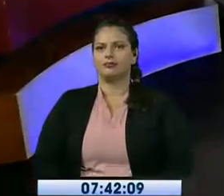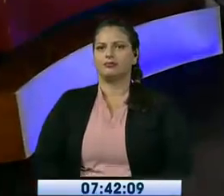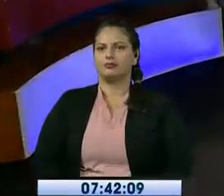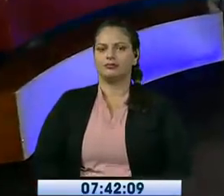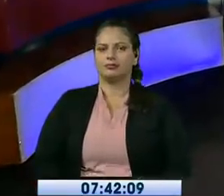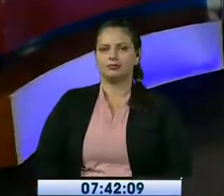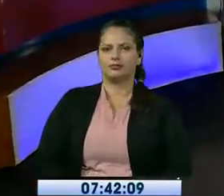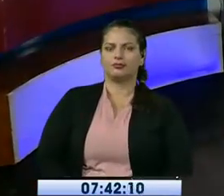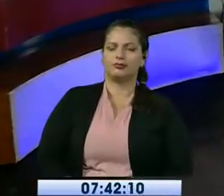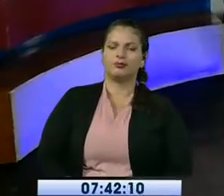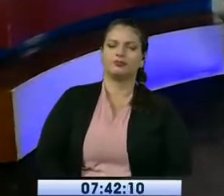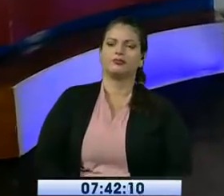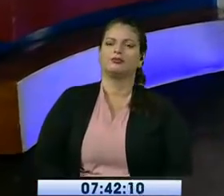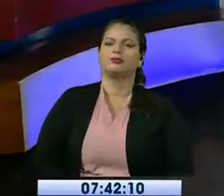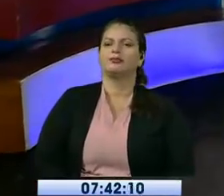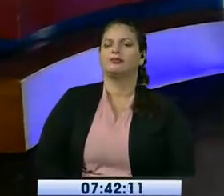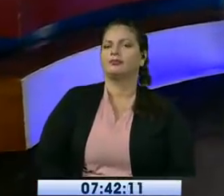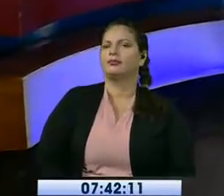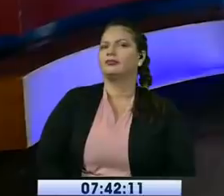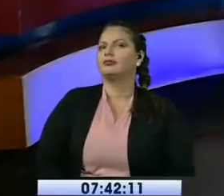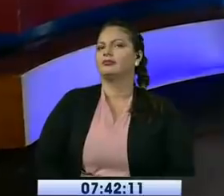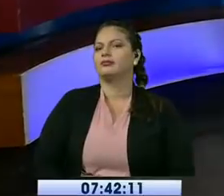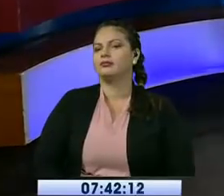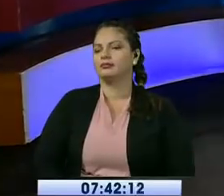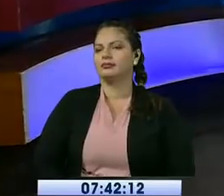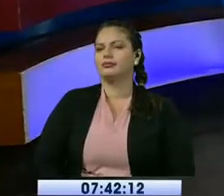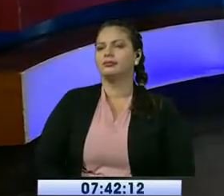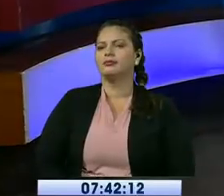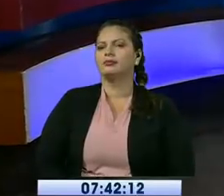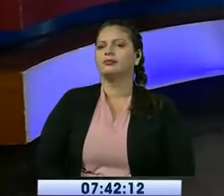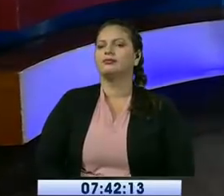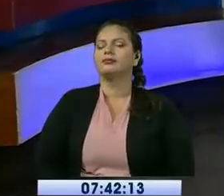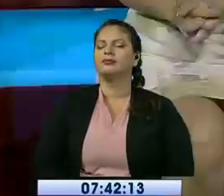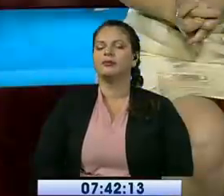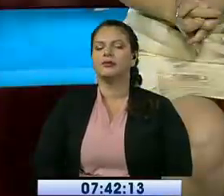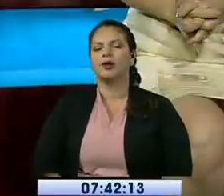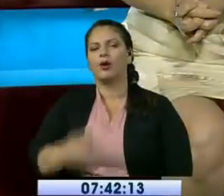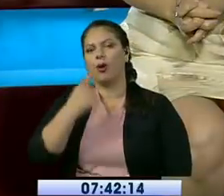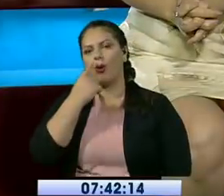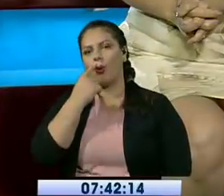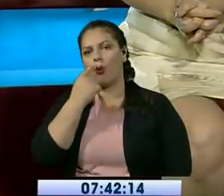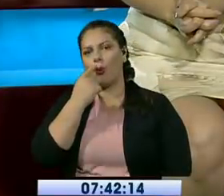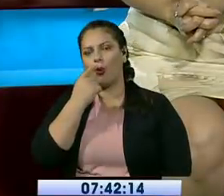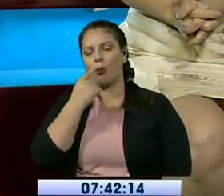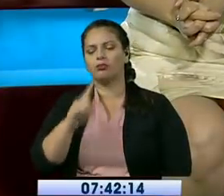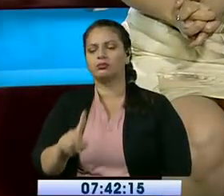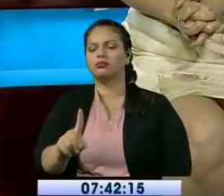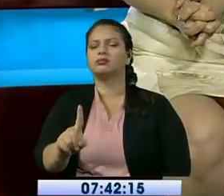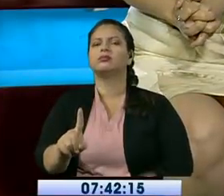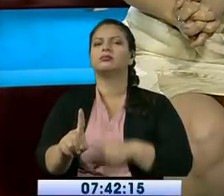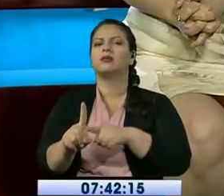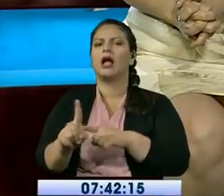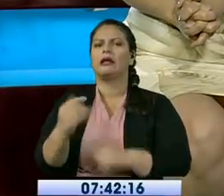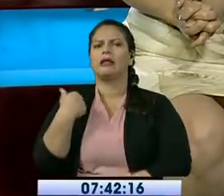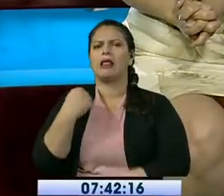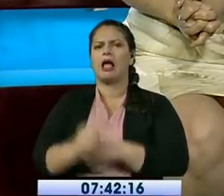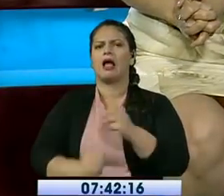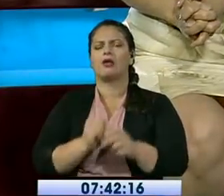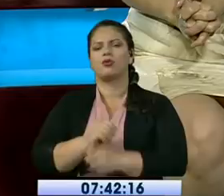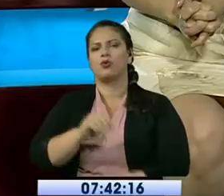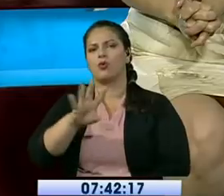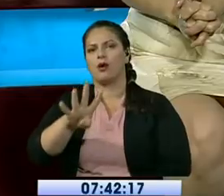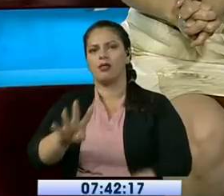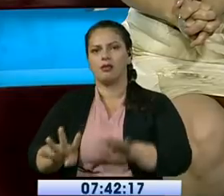Un ciudadano de 49 años de edad fue asesinado de varios disparos por dos sujetos que se movilizaban a bordo de